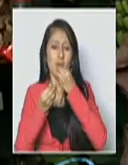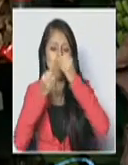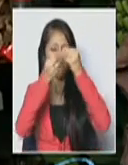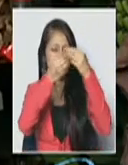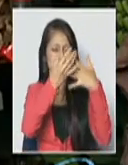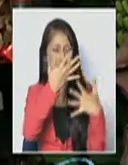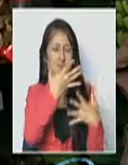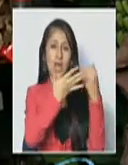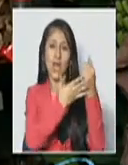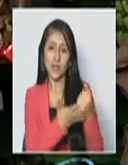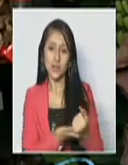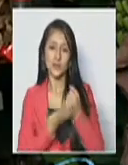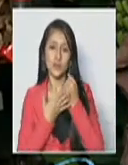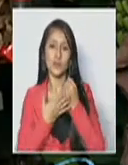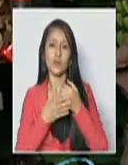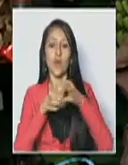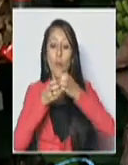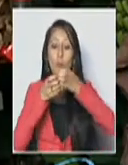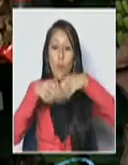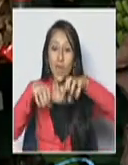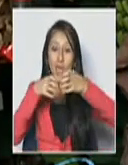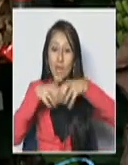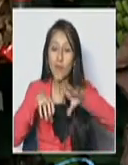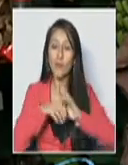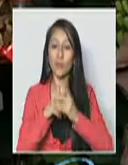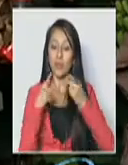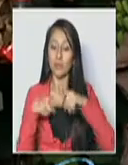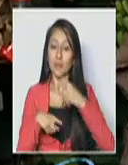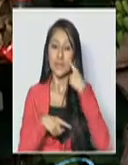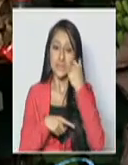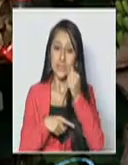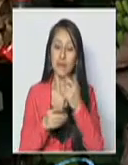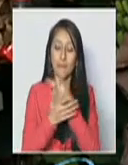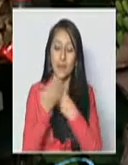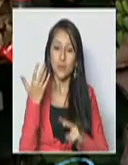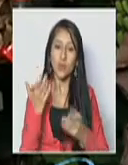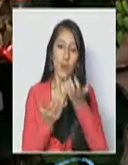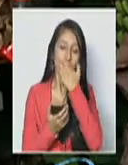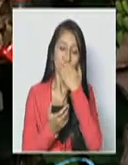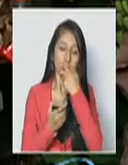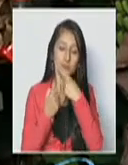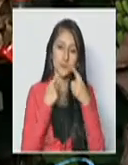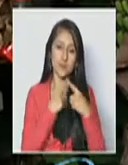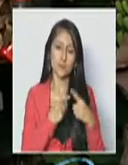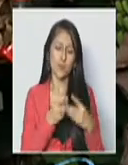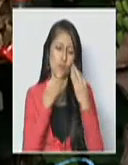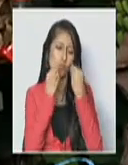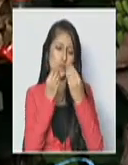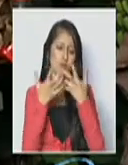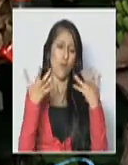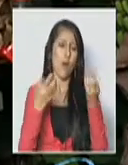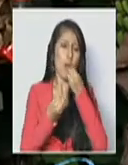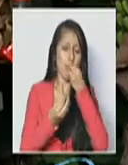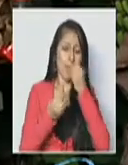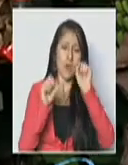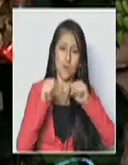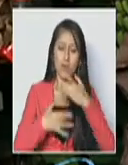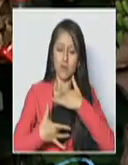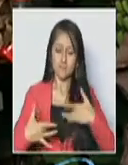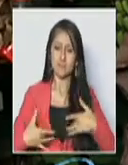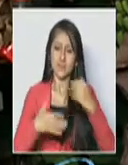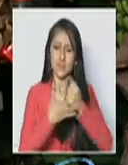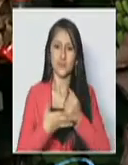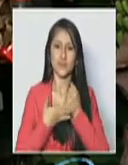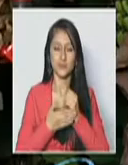cantidad de alimentos el huevo tibio que es excelente las verduras las frutas tantas cosas que podrían reemplazar